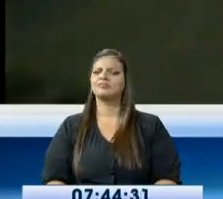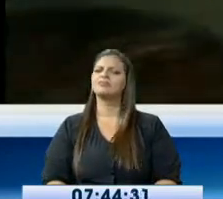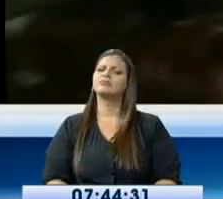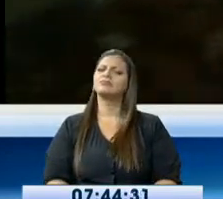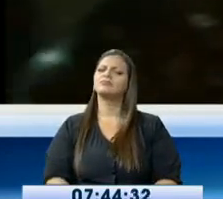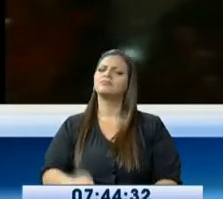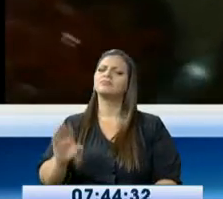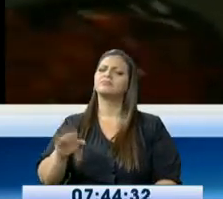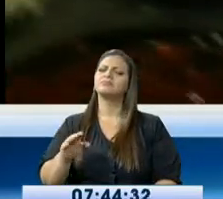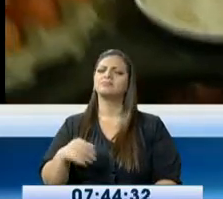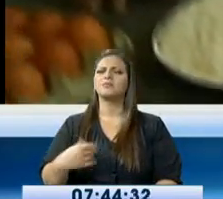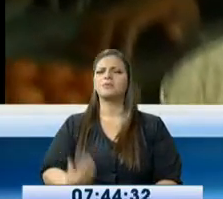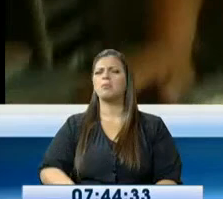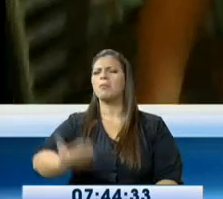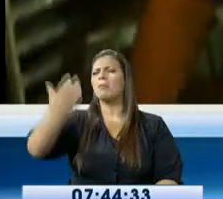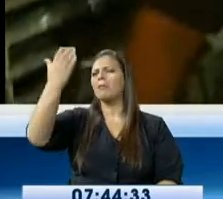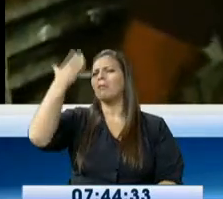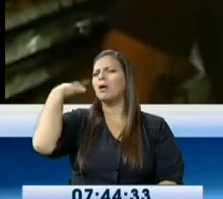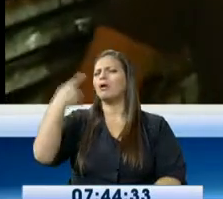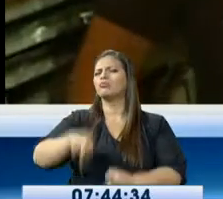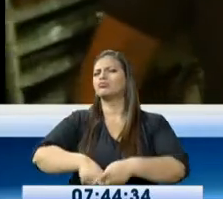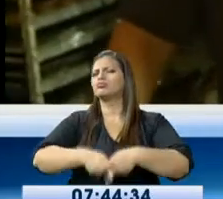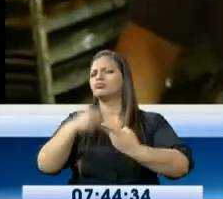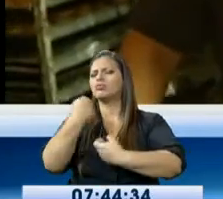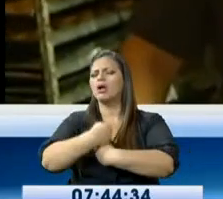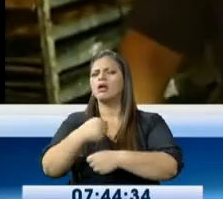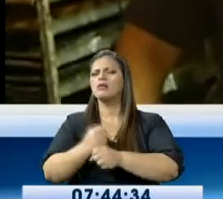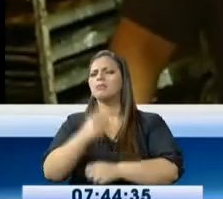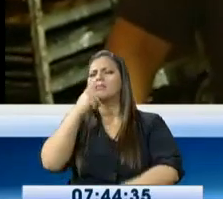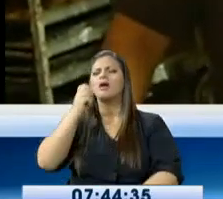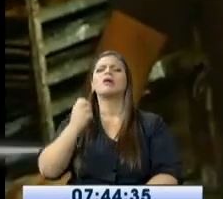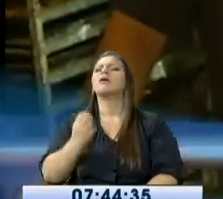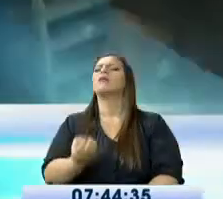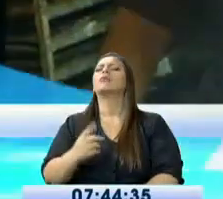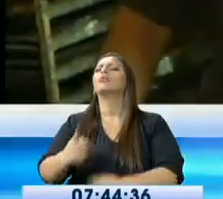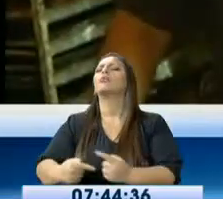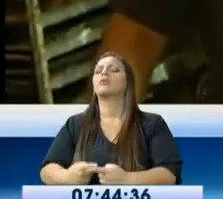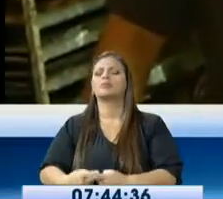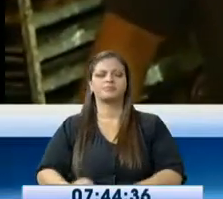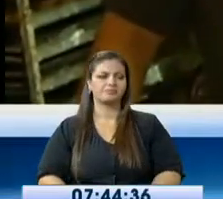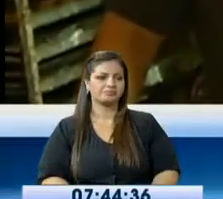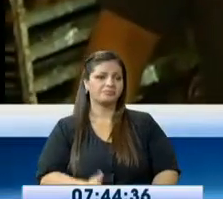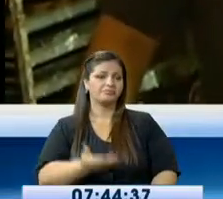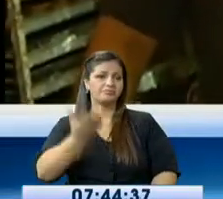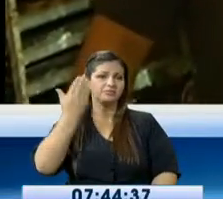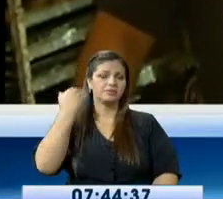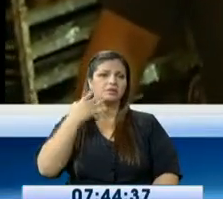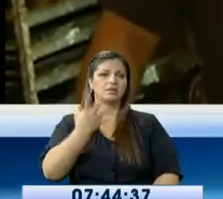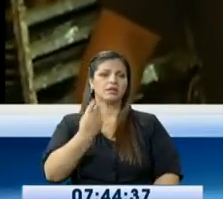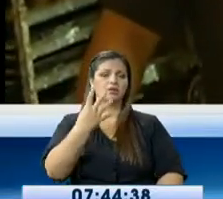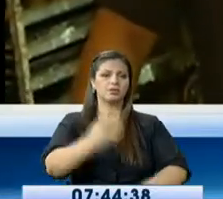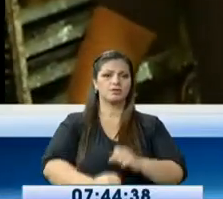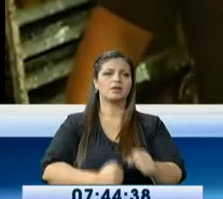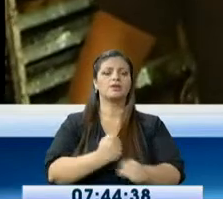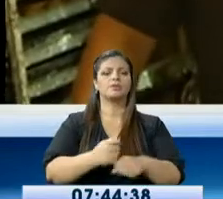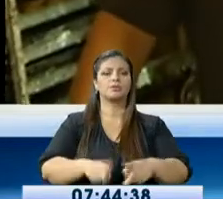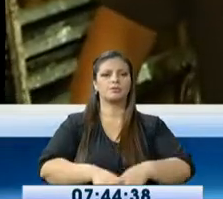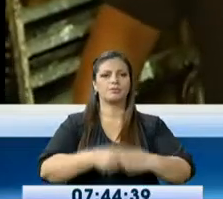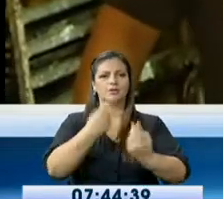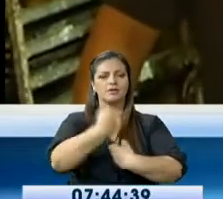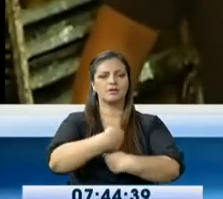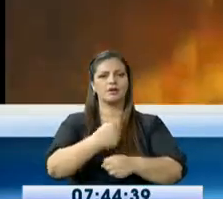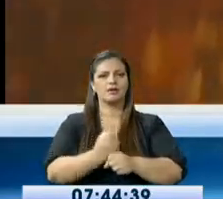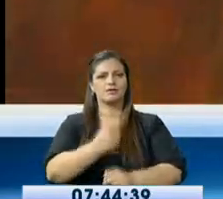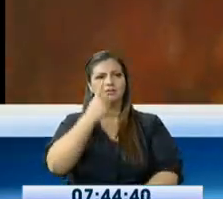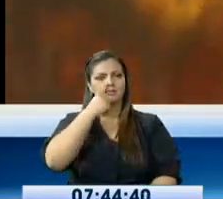usted elabora pan de Pascua? Yo tengo ya 14 años trabajando en mi panadería. Desde hace 14 años tenemos nuestra receta